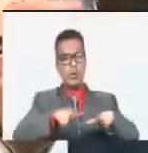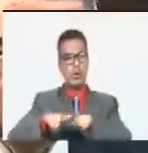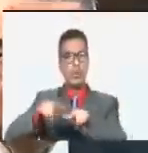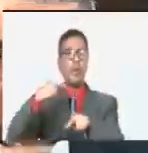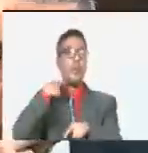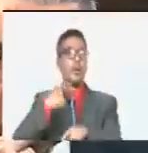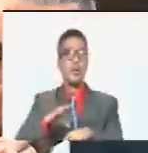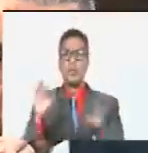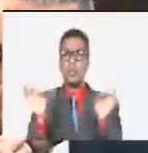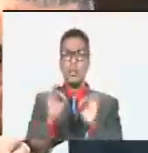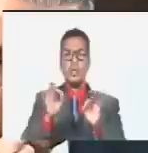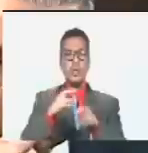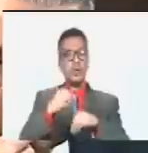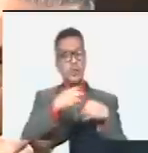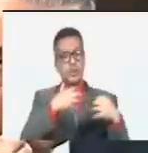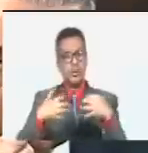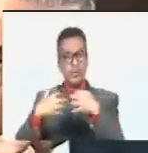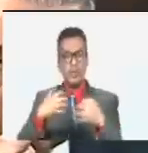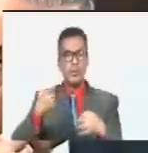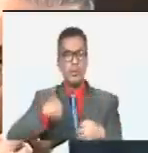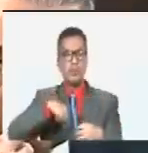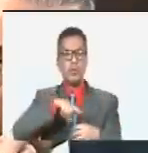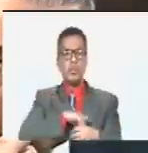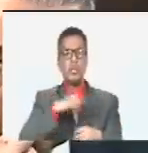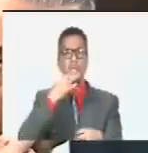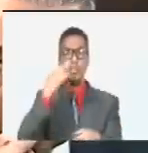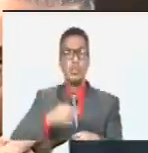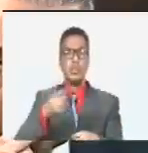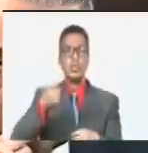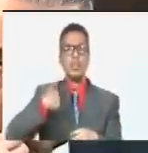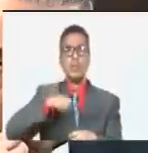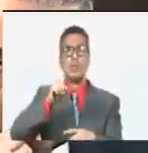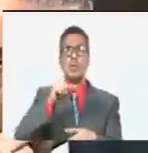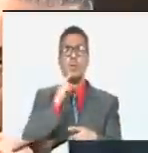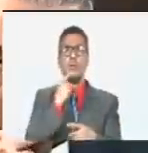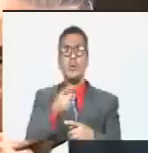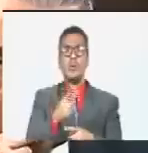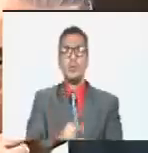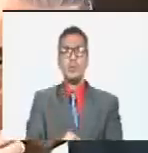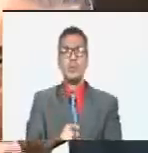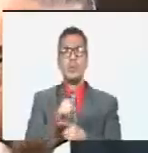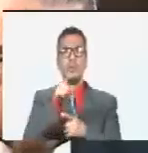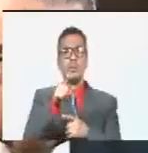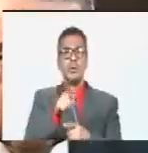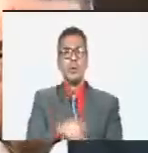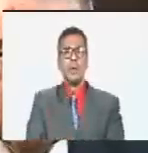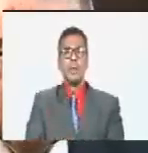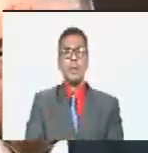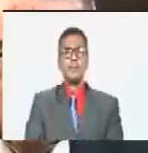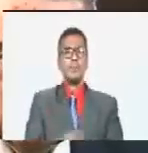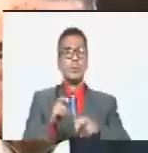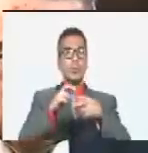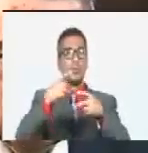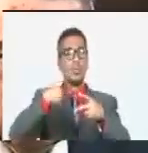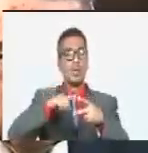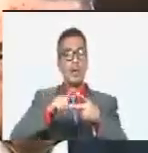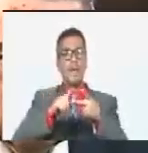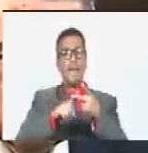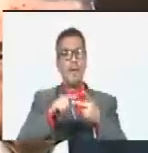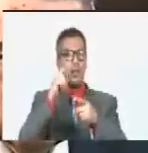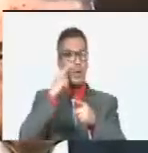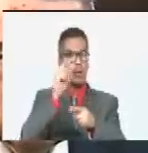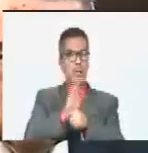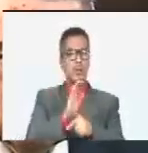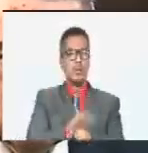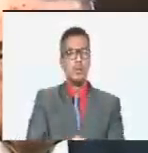los vamos a pelear, porque si algo tenemos que ir es a que tengamos alguna medida cautelar ante